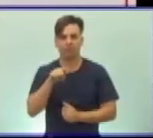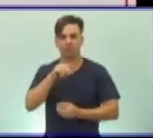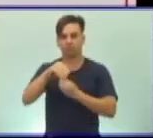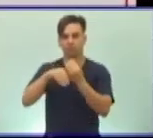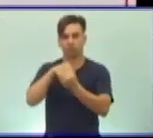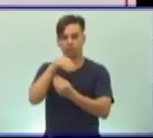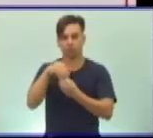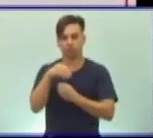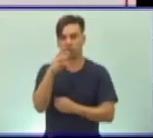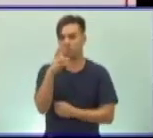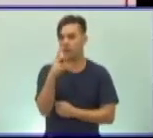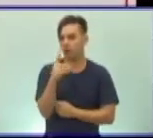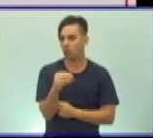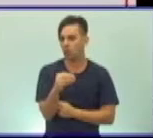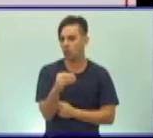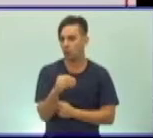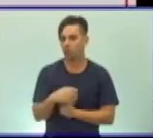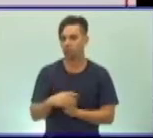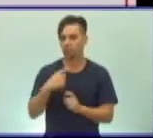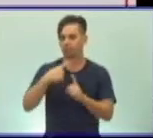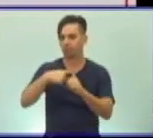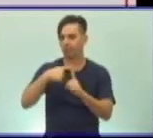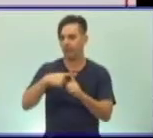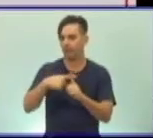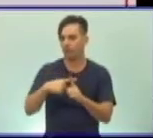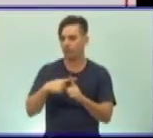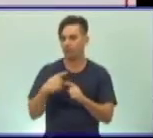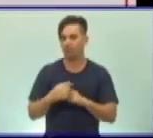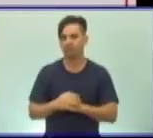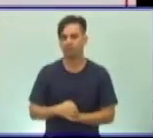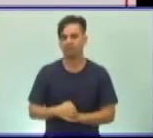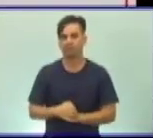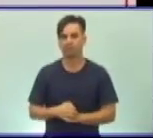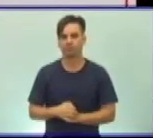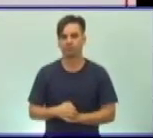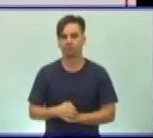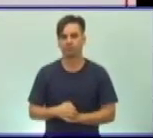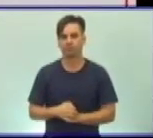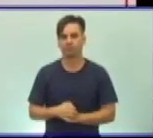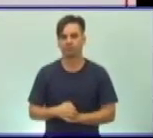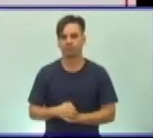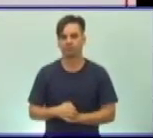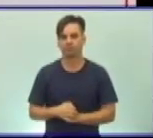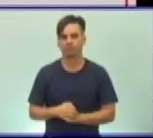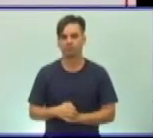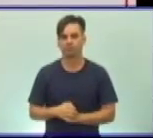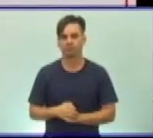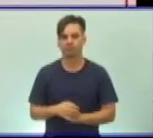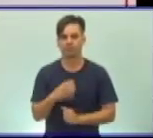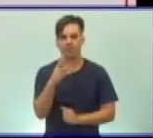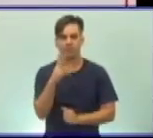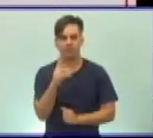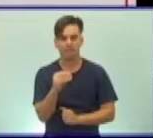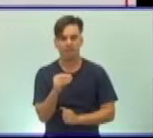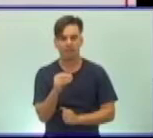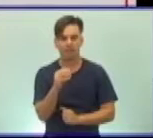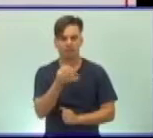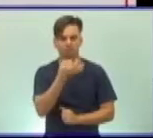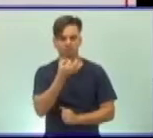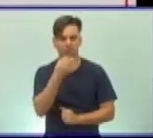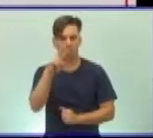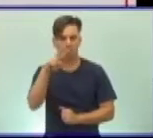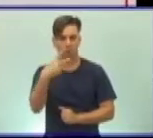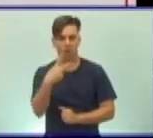los valores, vamos a calcular cómo el valor está expresado al cuadrado, tenemos que por operación